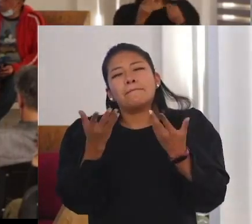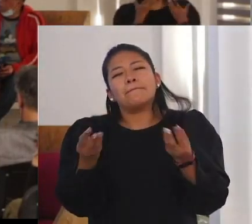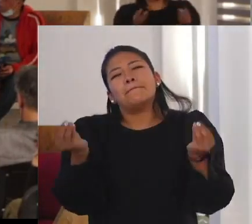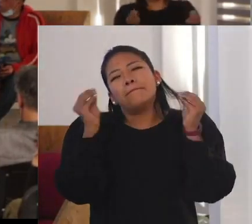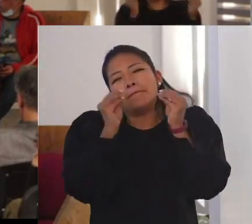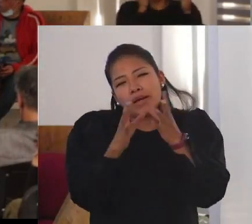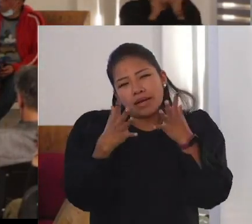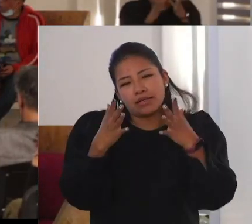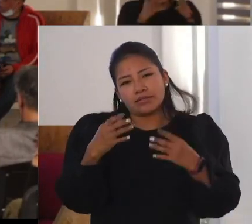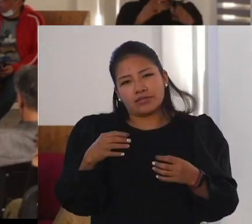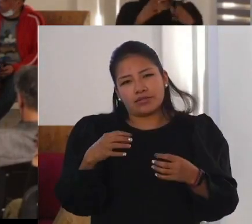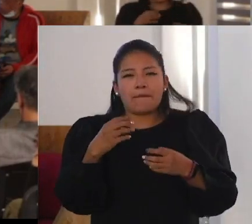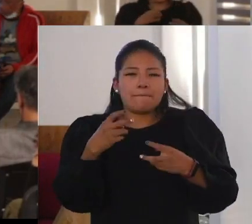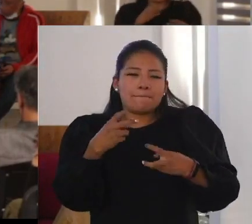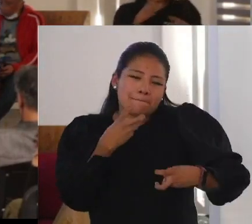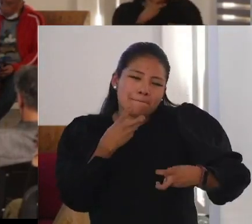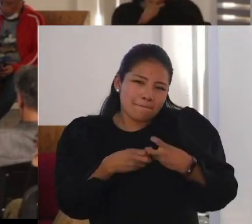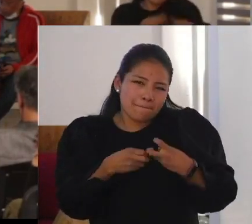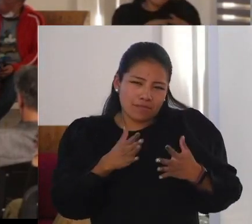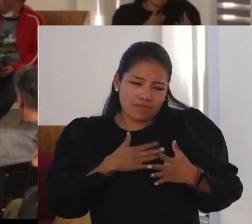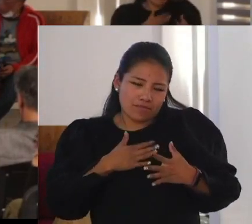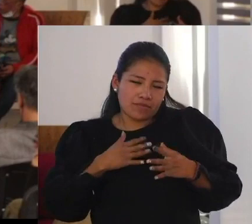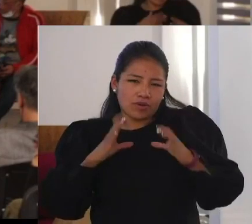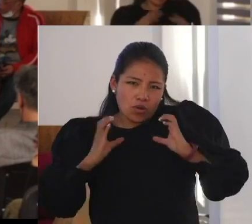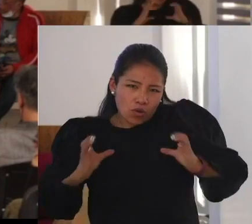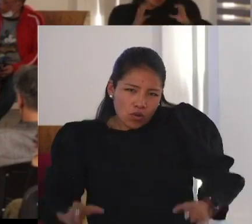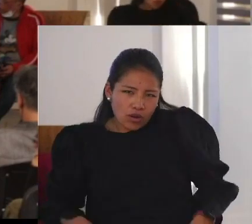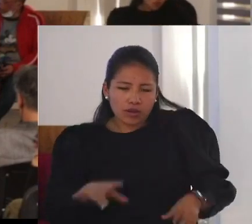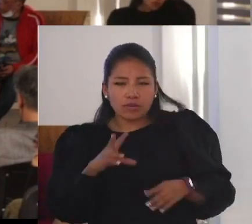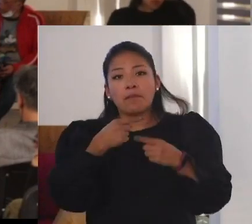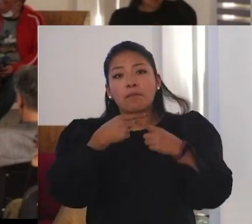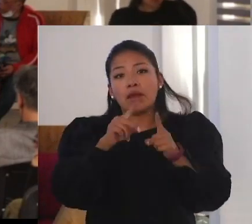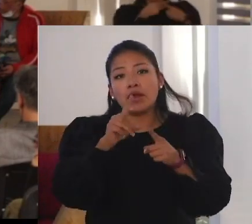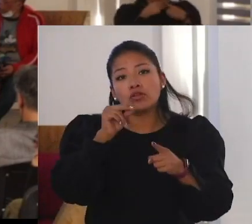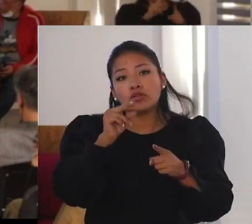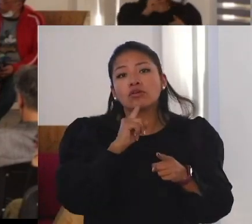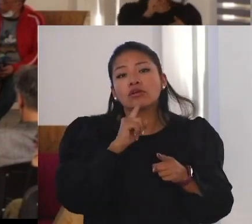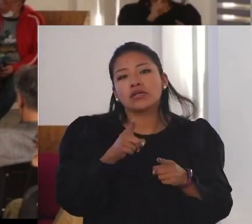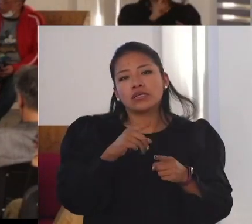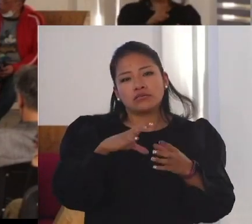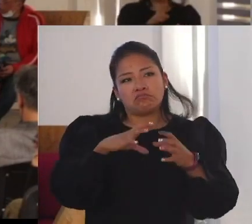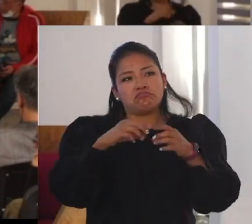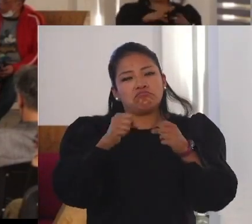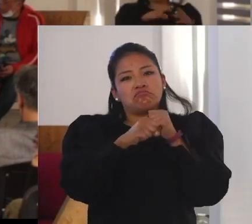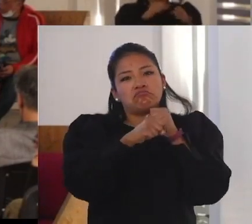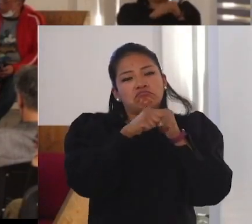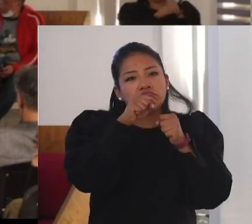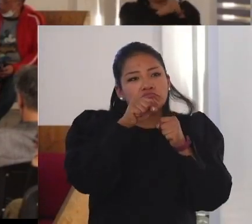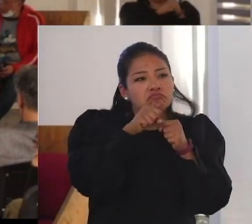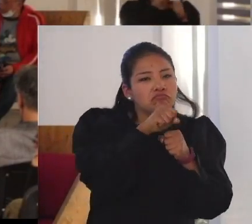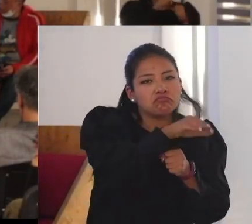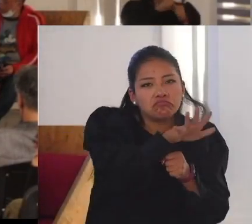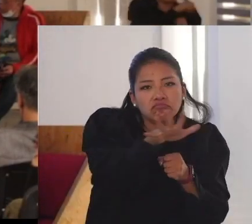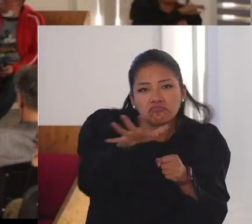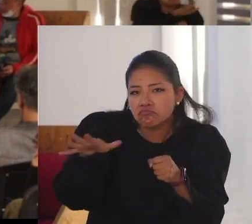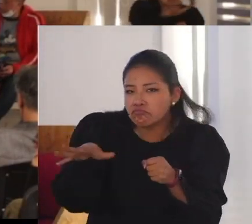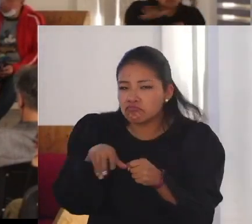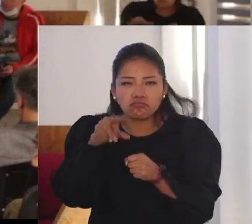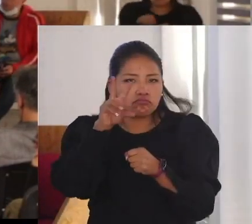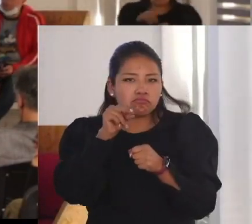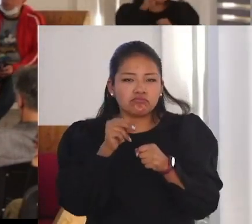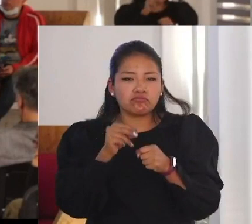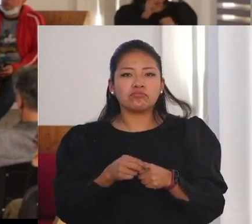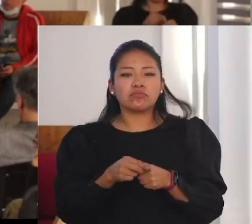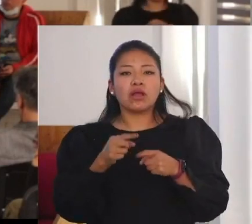y es peligrosa también no es contagiosa Perdón por